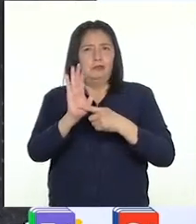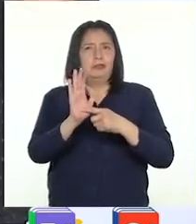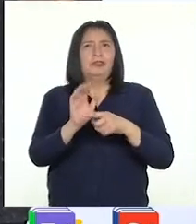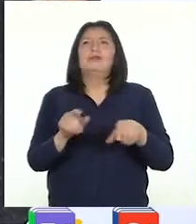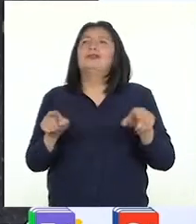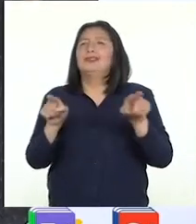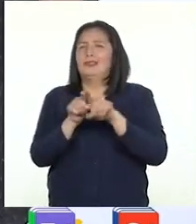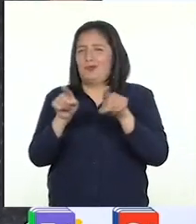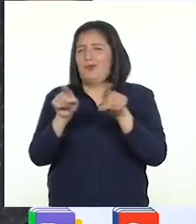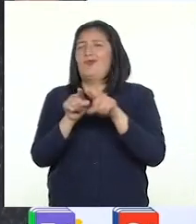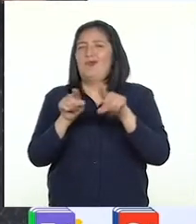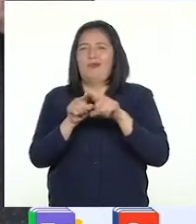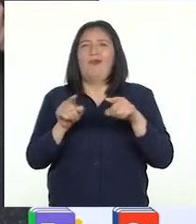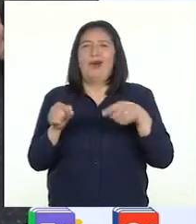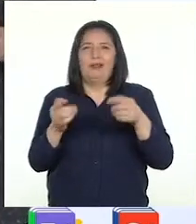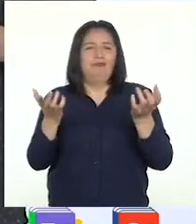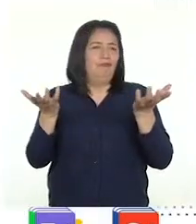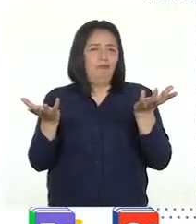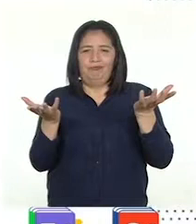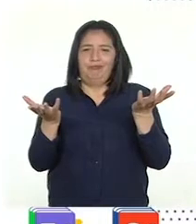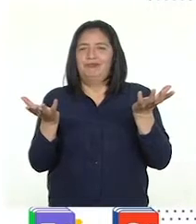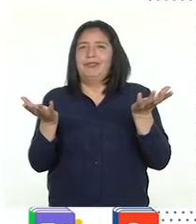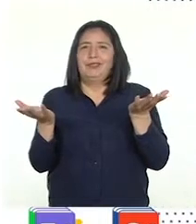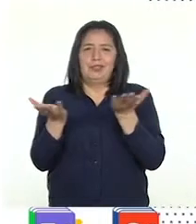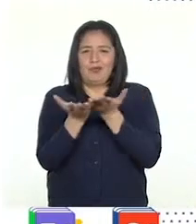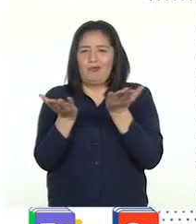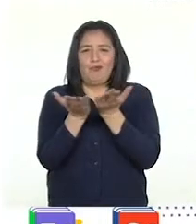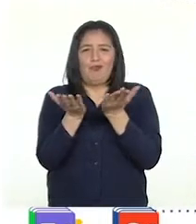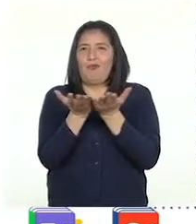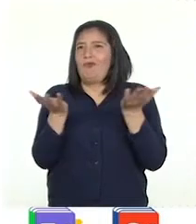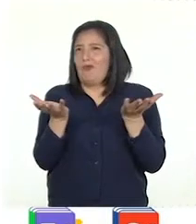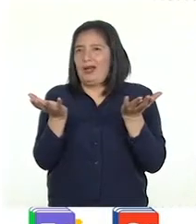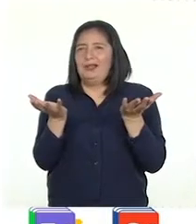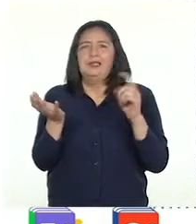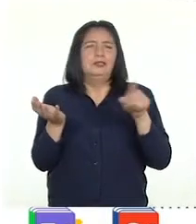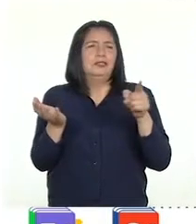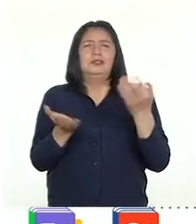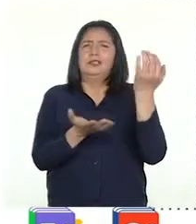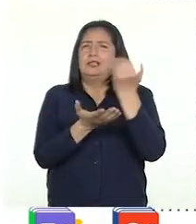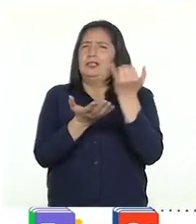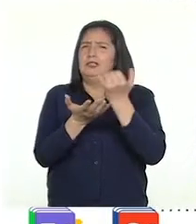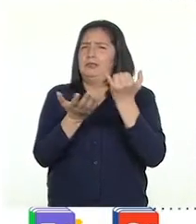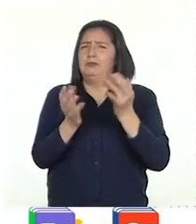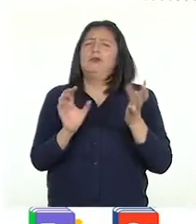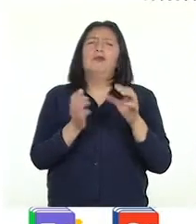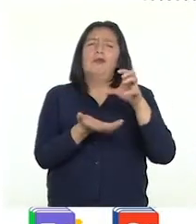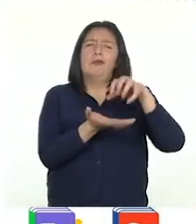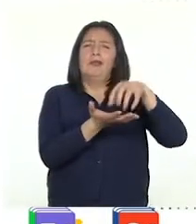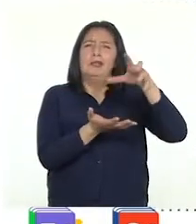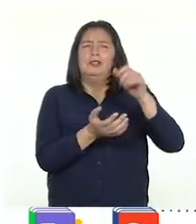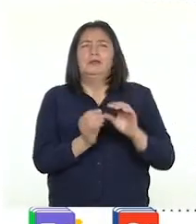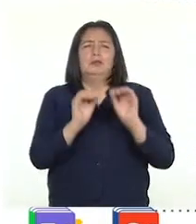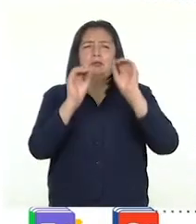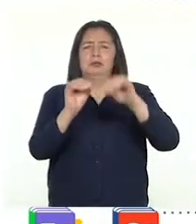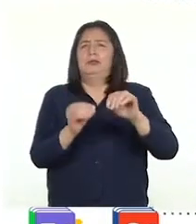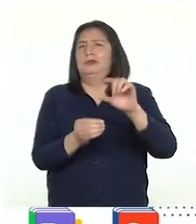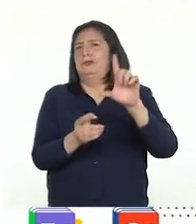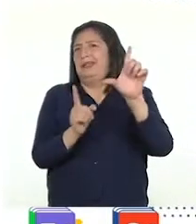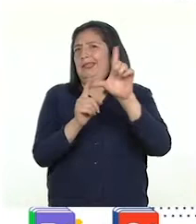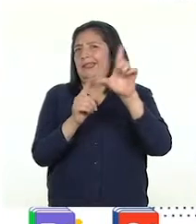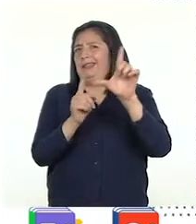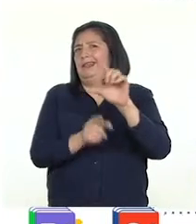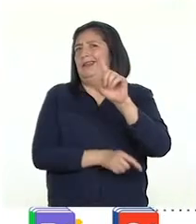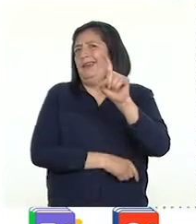el signo igual en la ecuación. Si en lugar del dibujo de las latas pusiéramos una letra como una